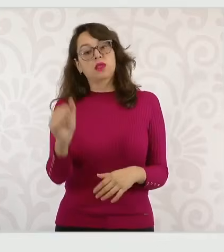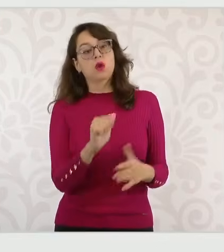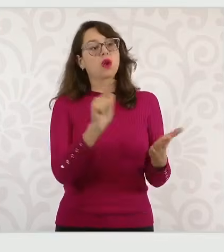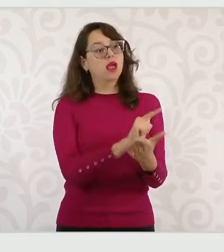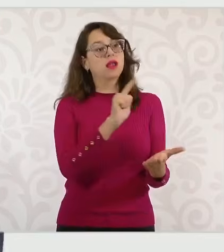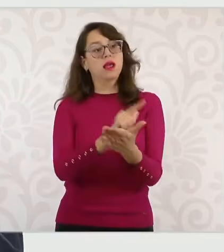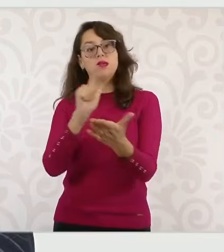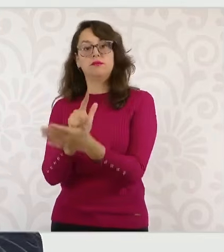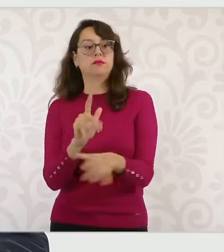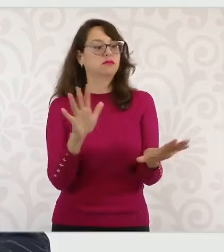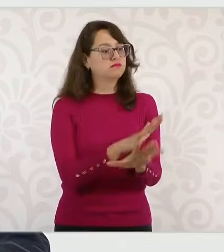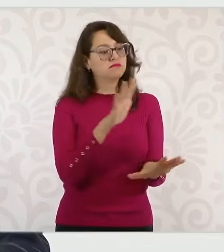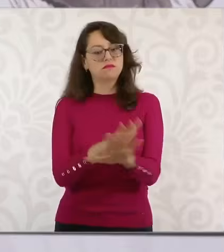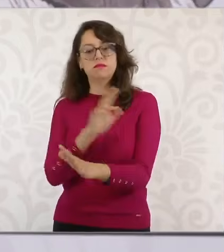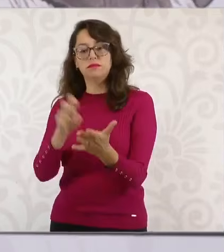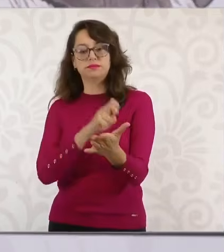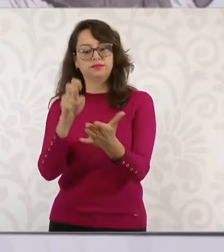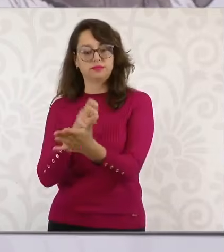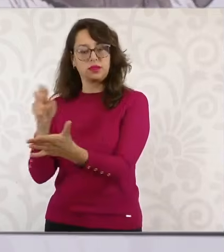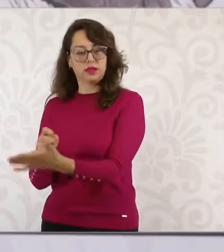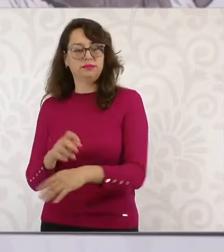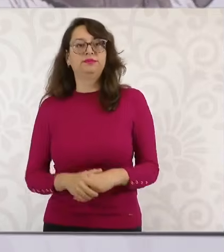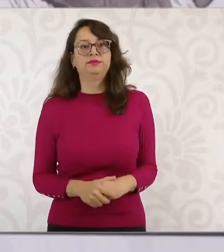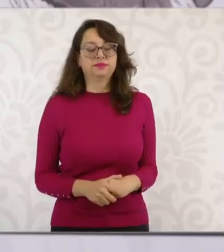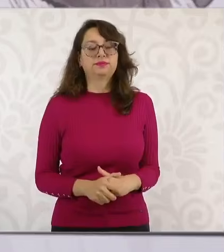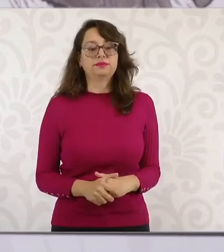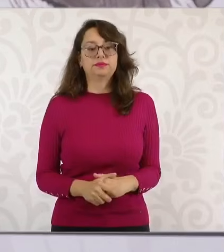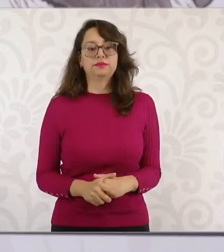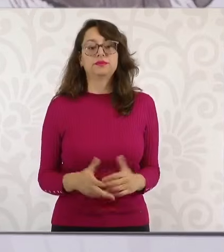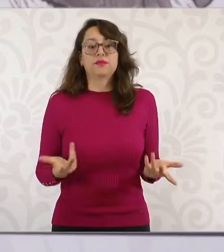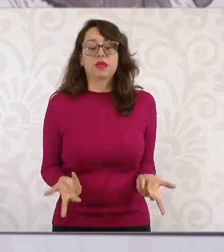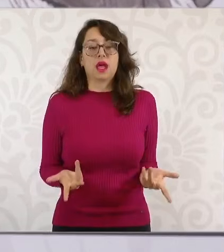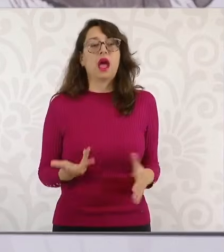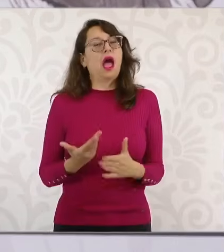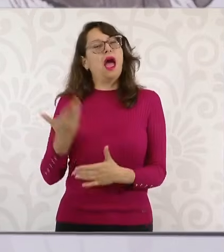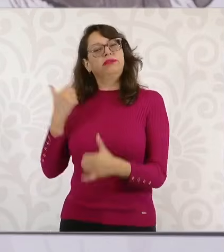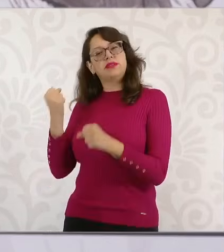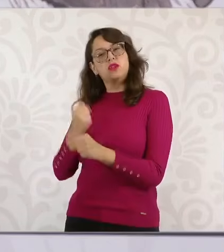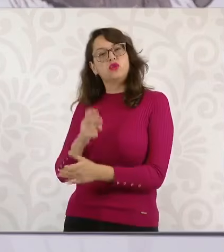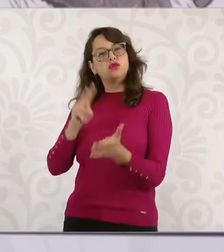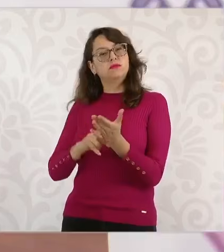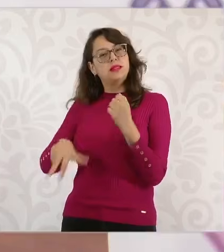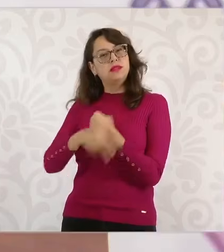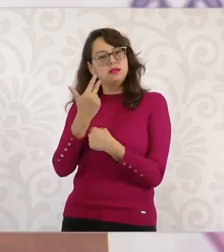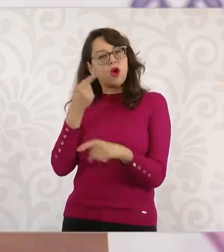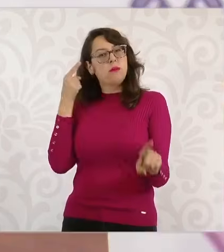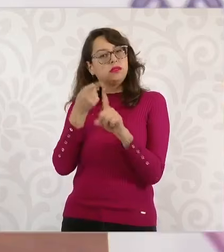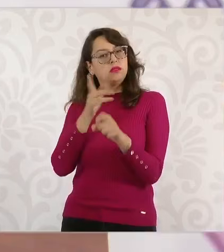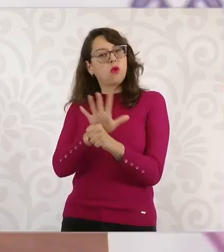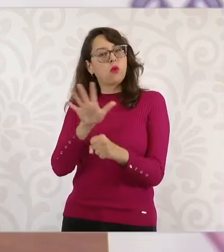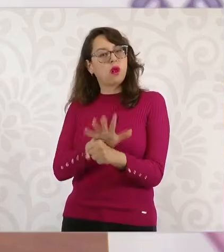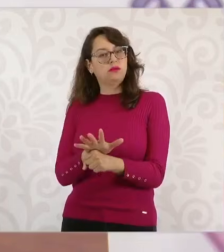Cuando se hace la reforma energética de Peña Nieto en el 2013, el objetivo era privatizar. Lo que no